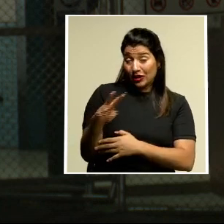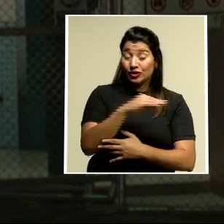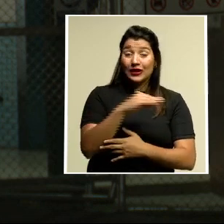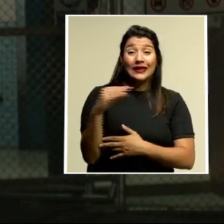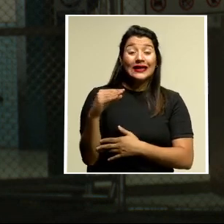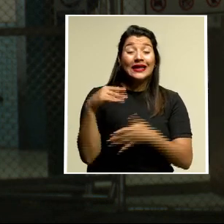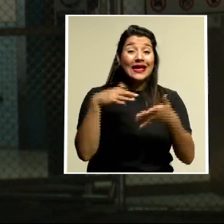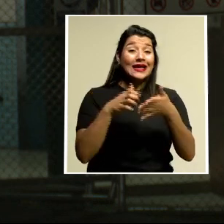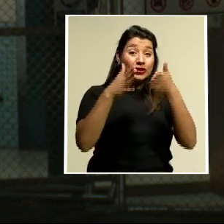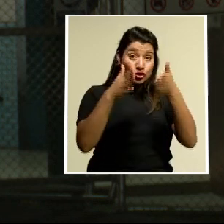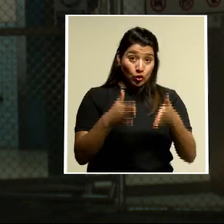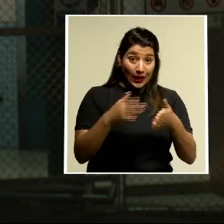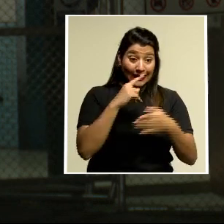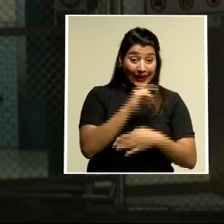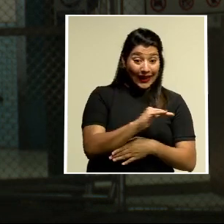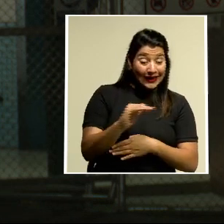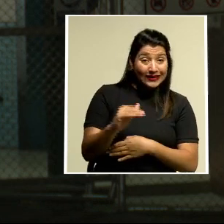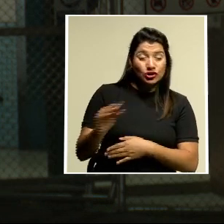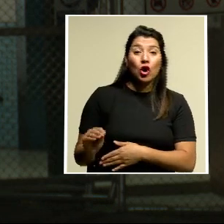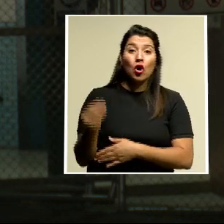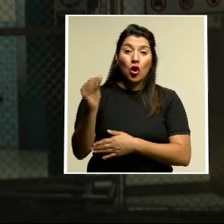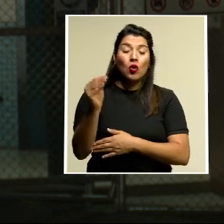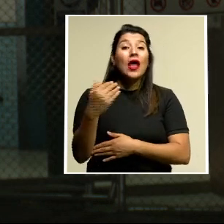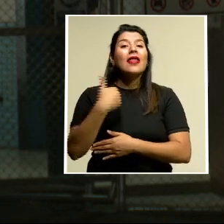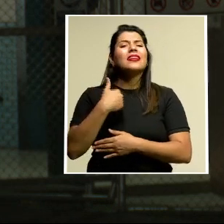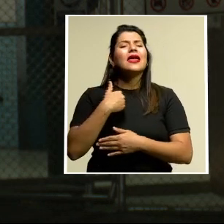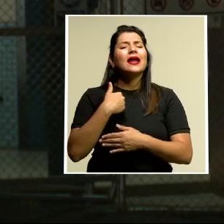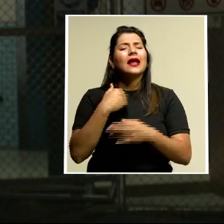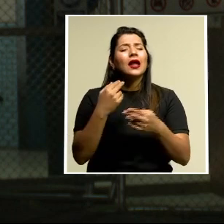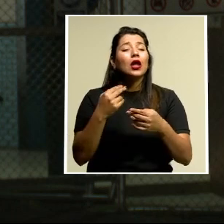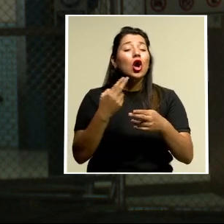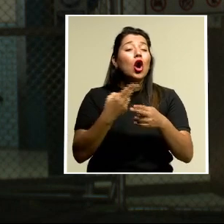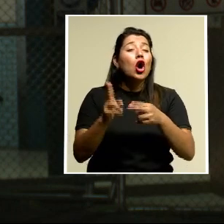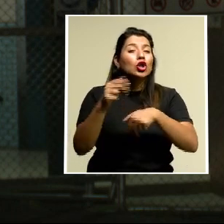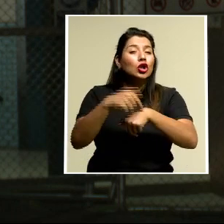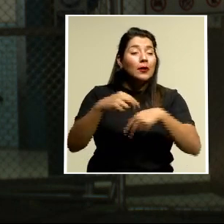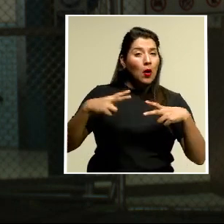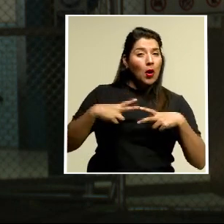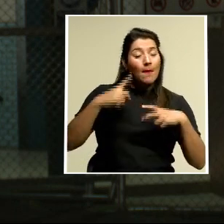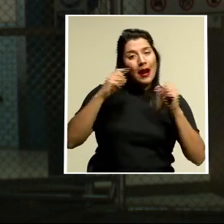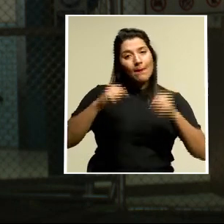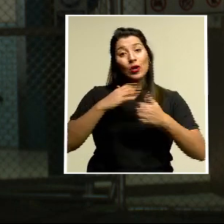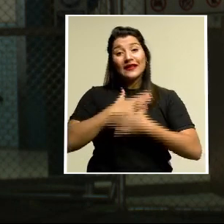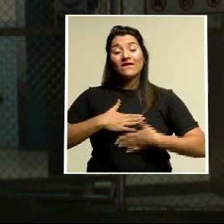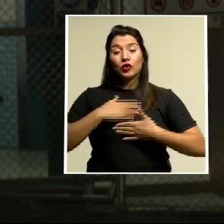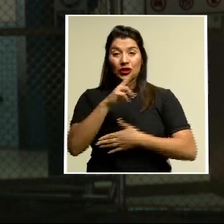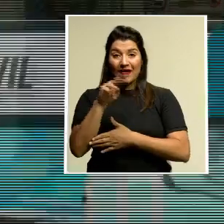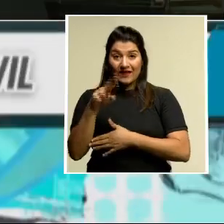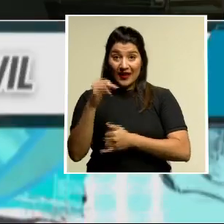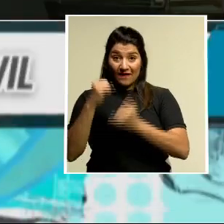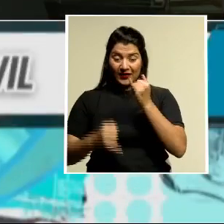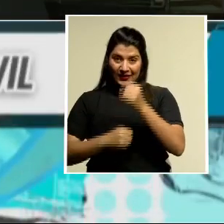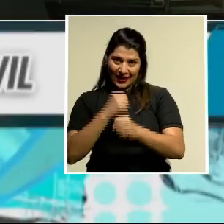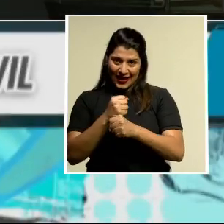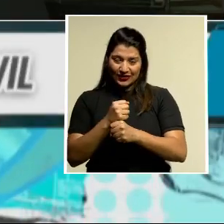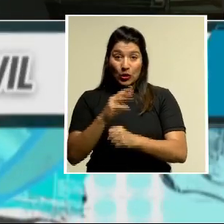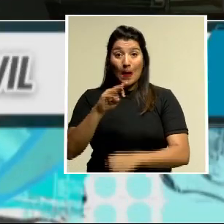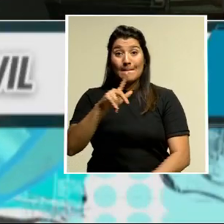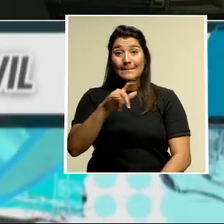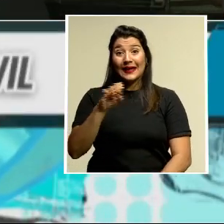los estudiantes, tanto niños como adolescentes, van a tener unas pequeñas vacaciones para que puedan disfrutar de Navidad y fin de año. Melissa y